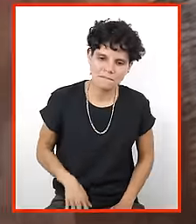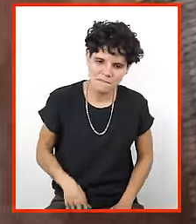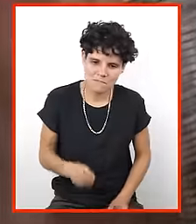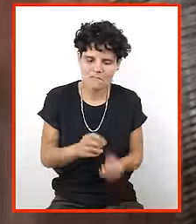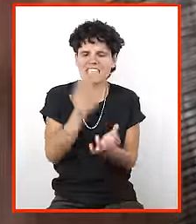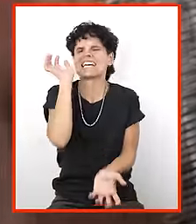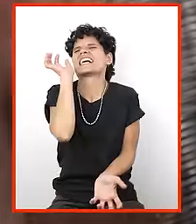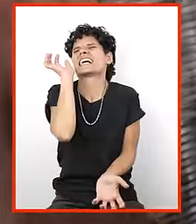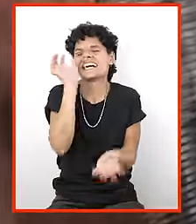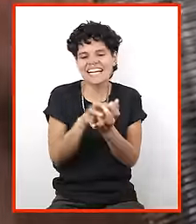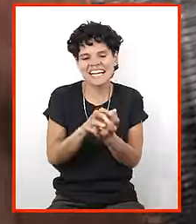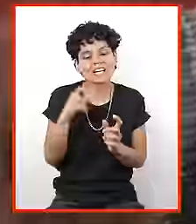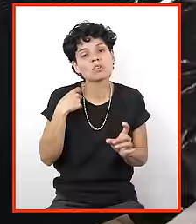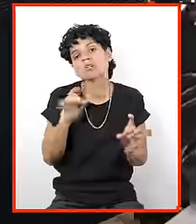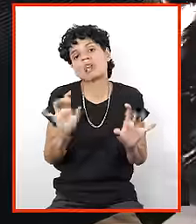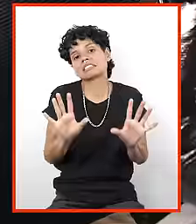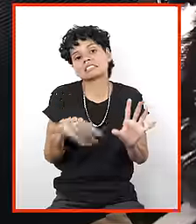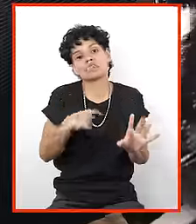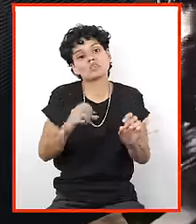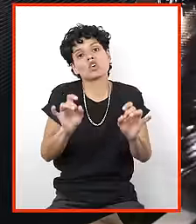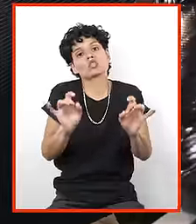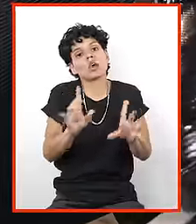Bueno, menos mal te dicen las cosas.